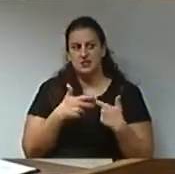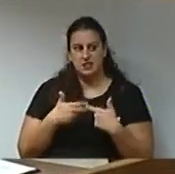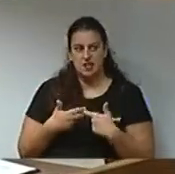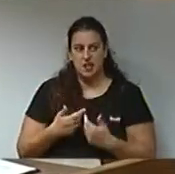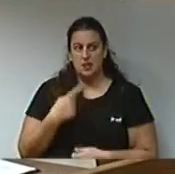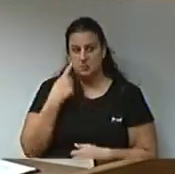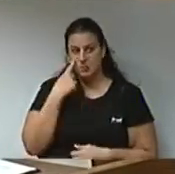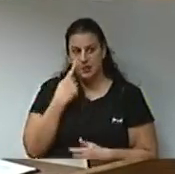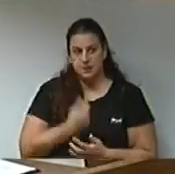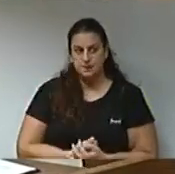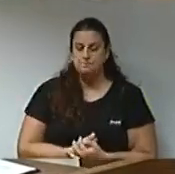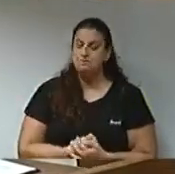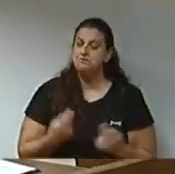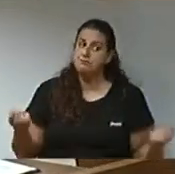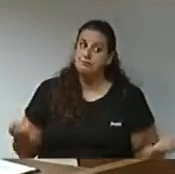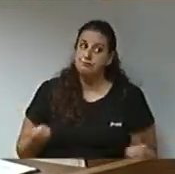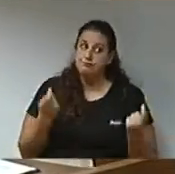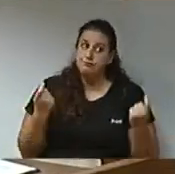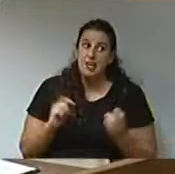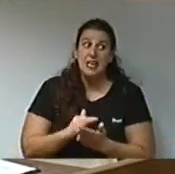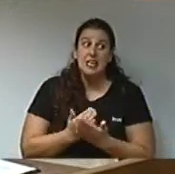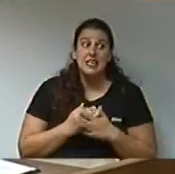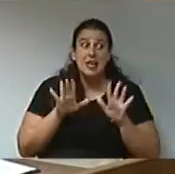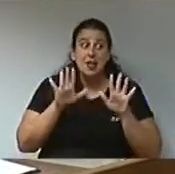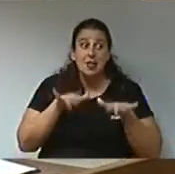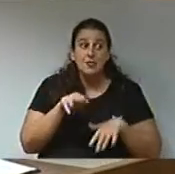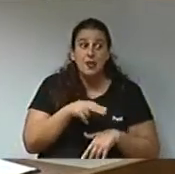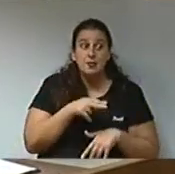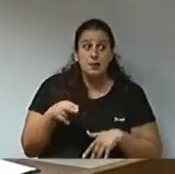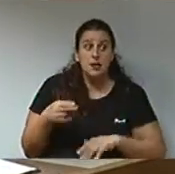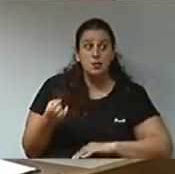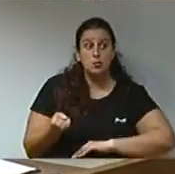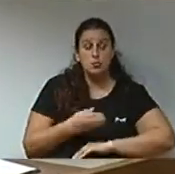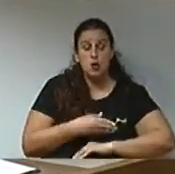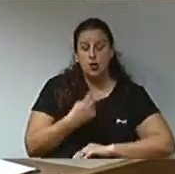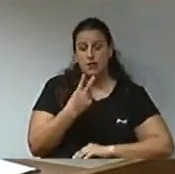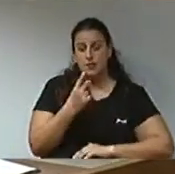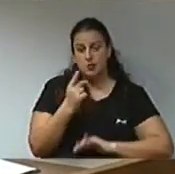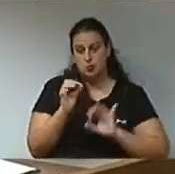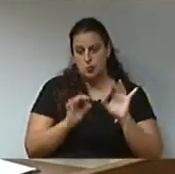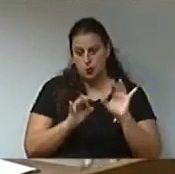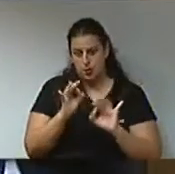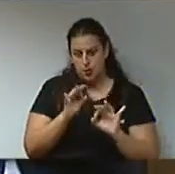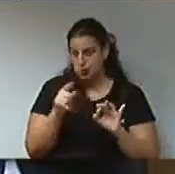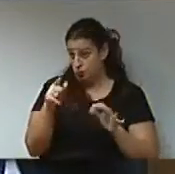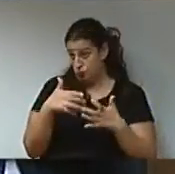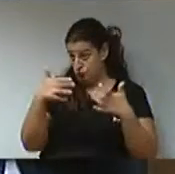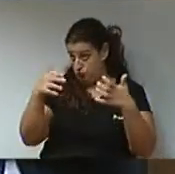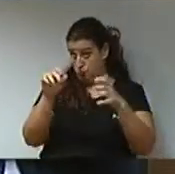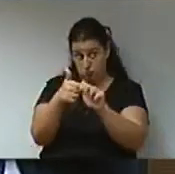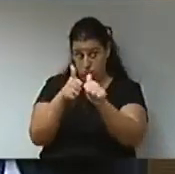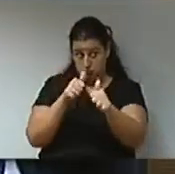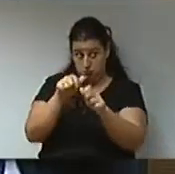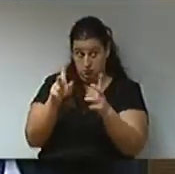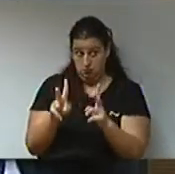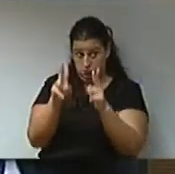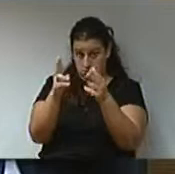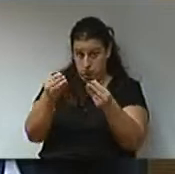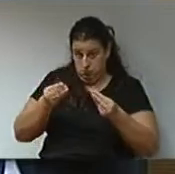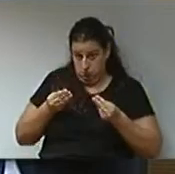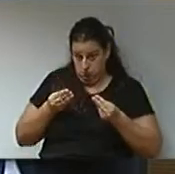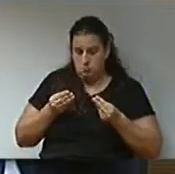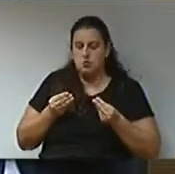Mire, ha anunciado que las rentas de 10.000 euros se ahorrarán un 21%. Esto está textual en su discurso. Le voy a dar una mala